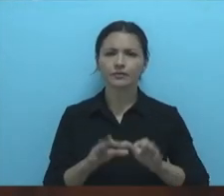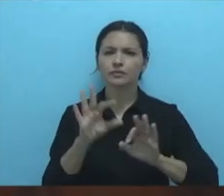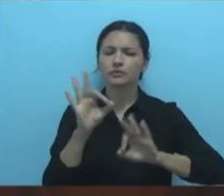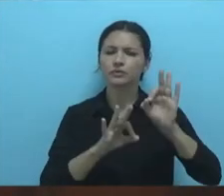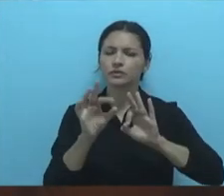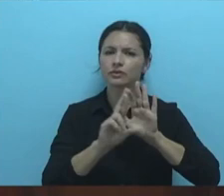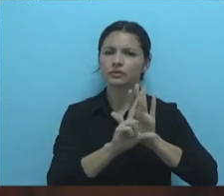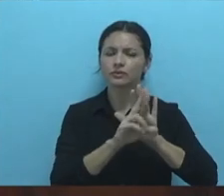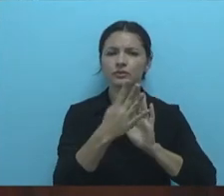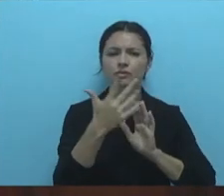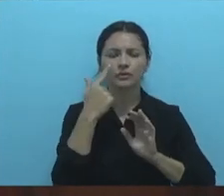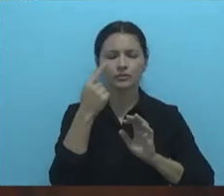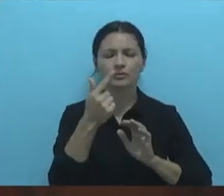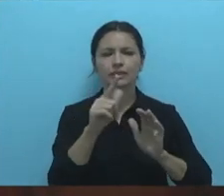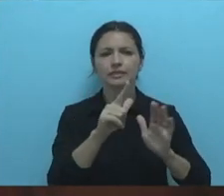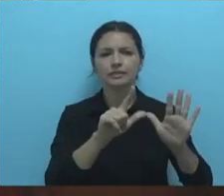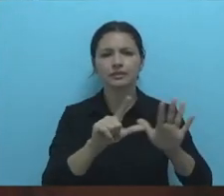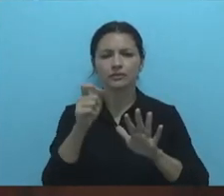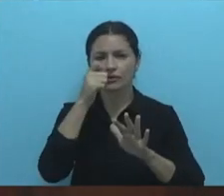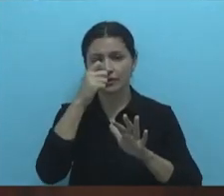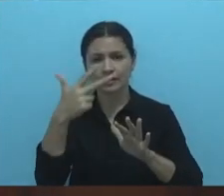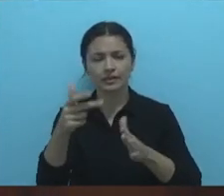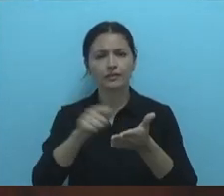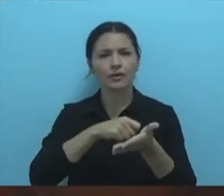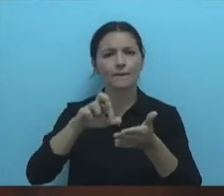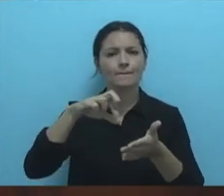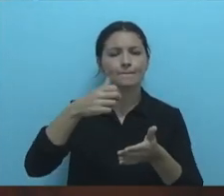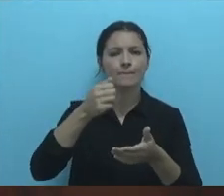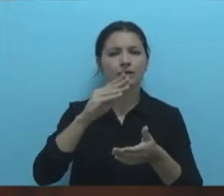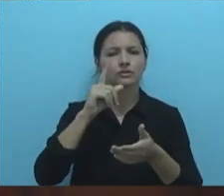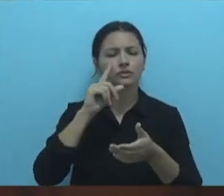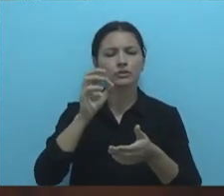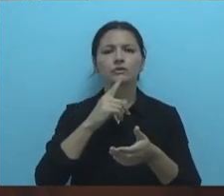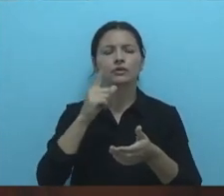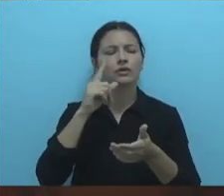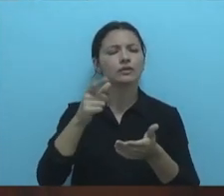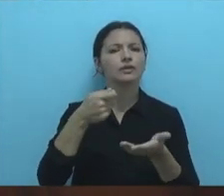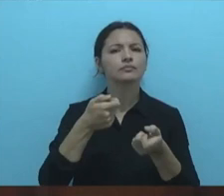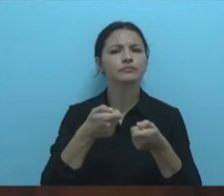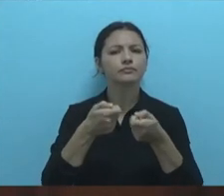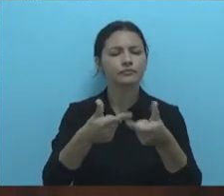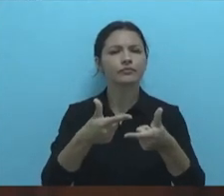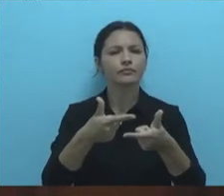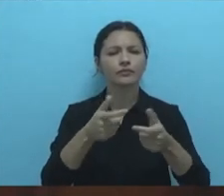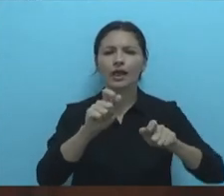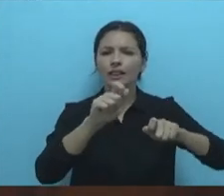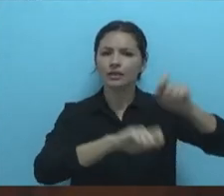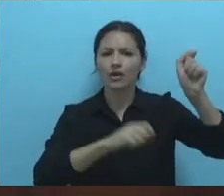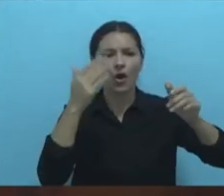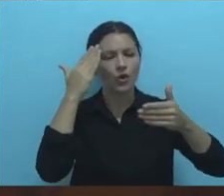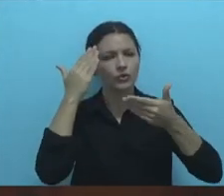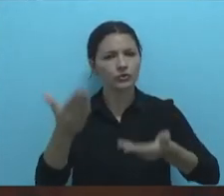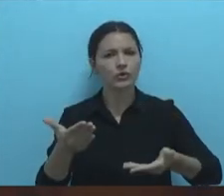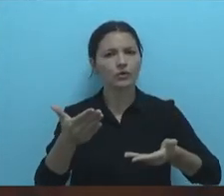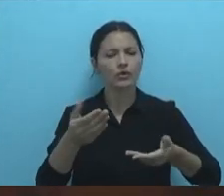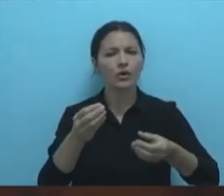de resolución 51.823 diputada pachetti por el cual esta cámara Resuelve otorgar la distinción de diploma de honor